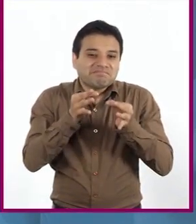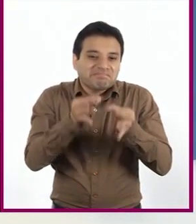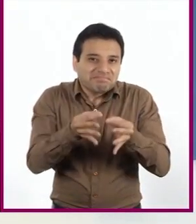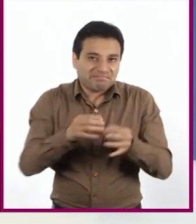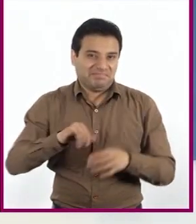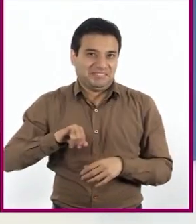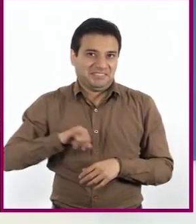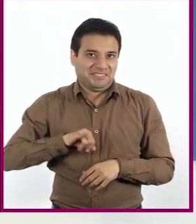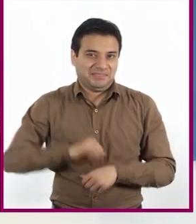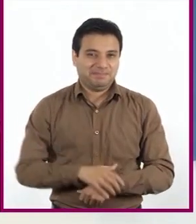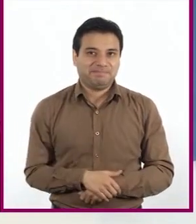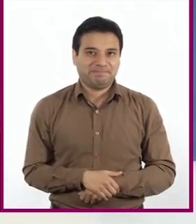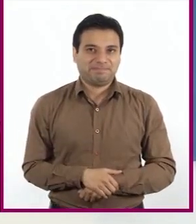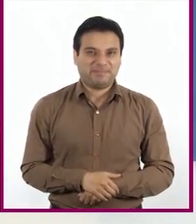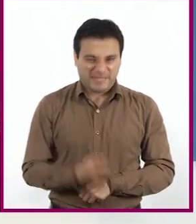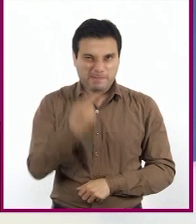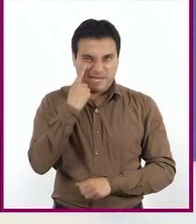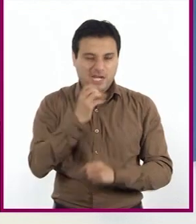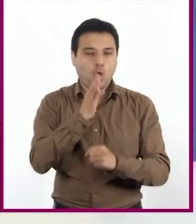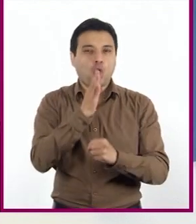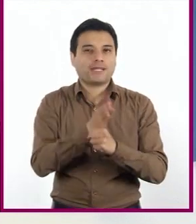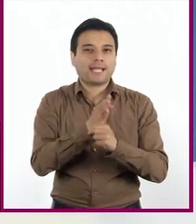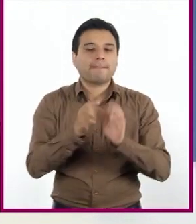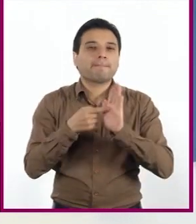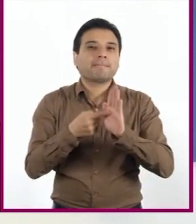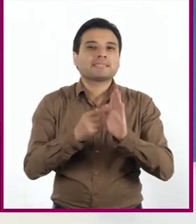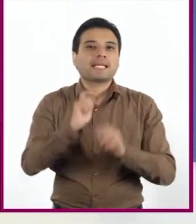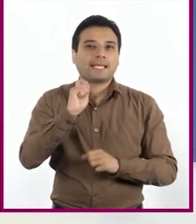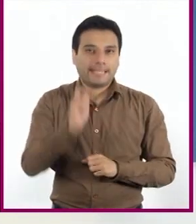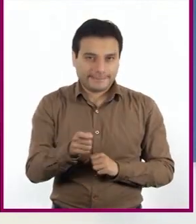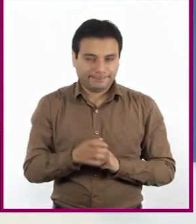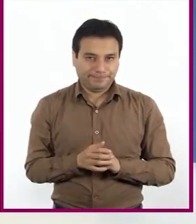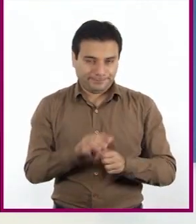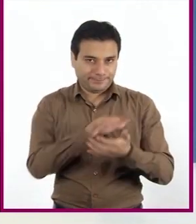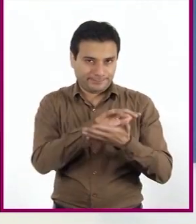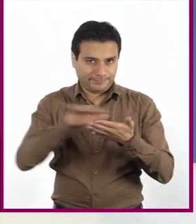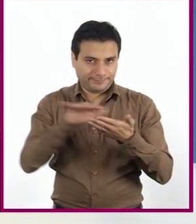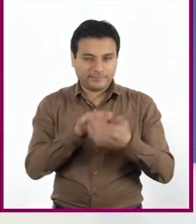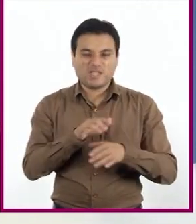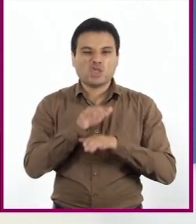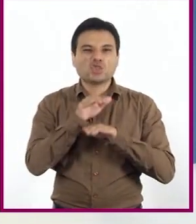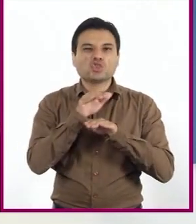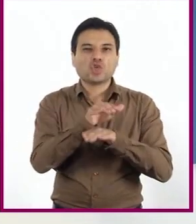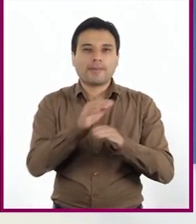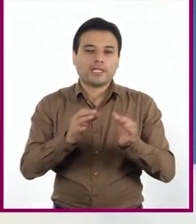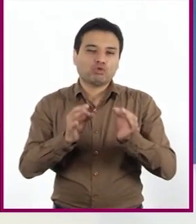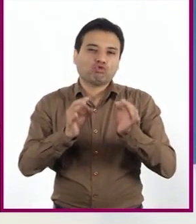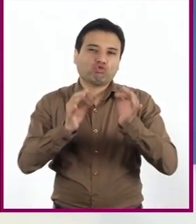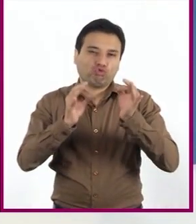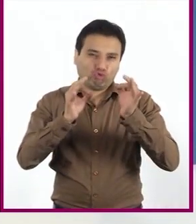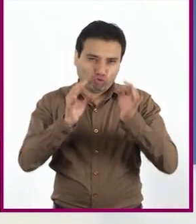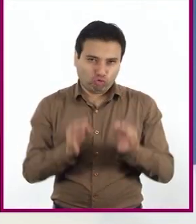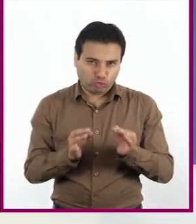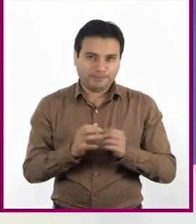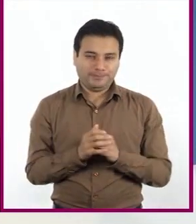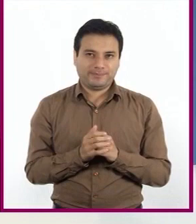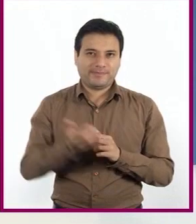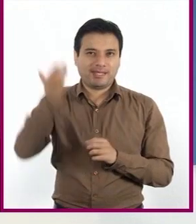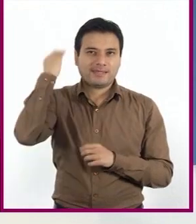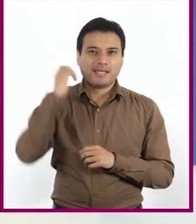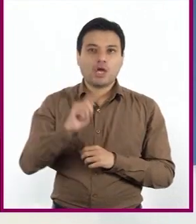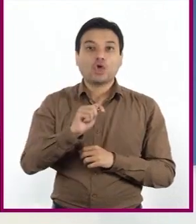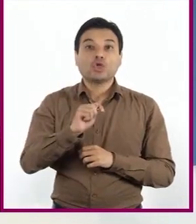interés. Hoy les presentamos el siguiente texto sobre una celebración en la región de los Tuxtlas,